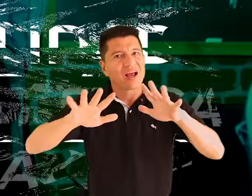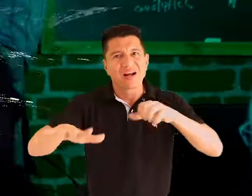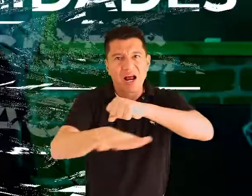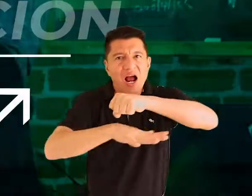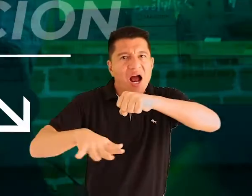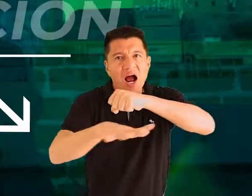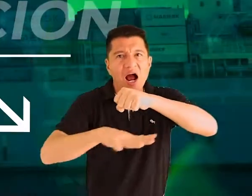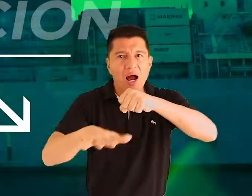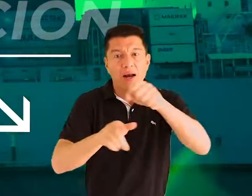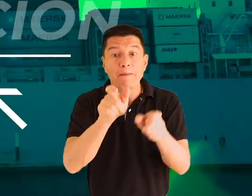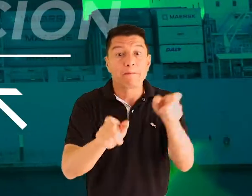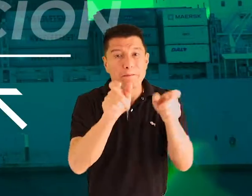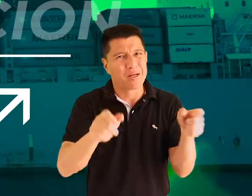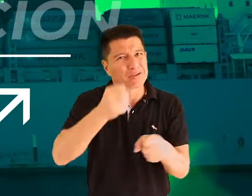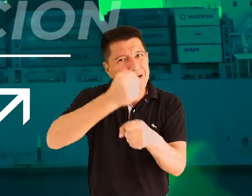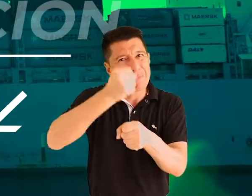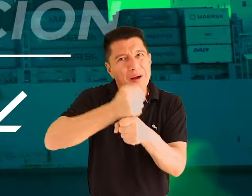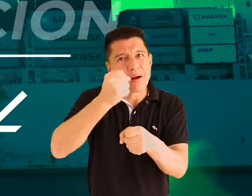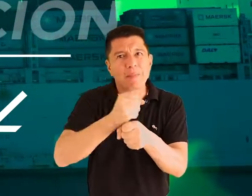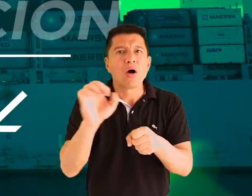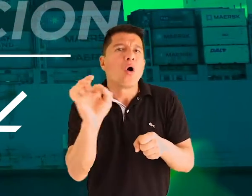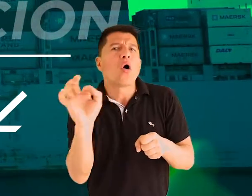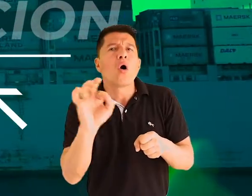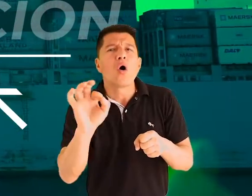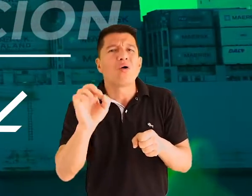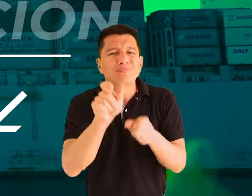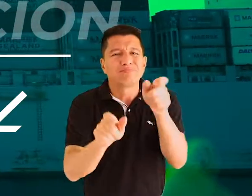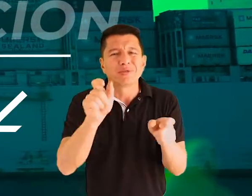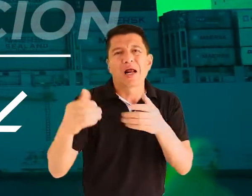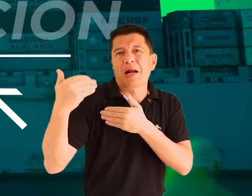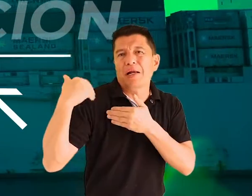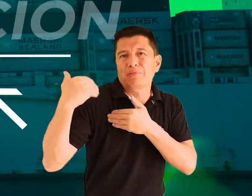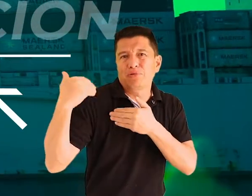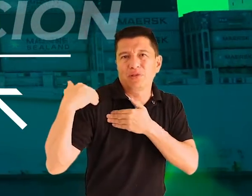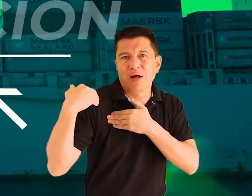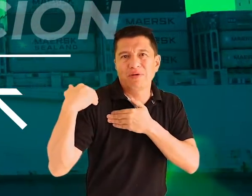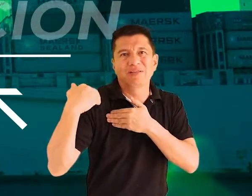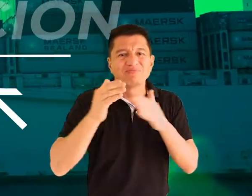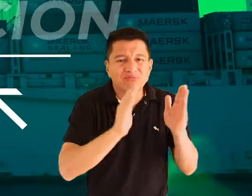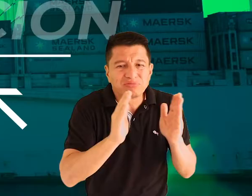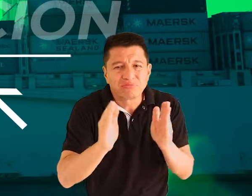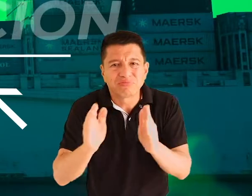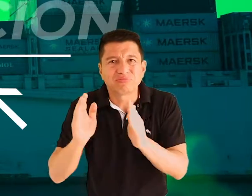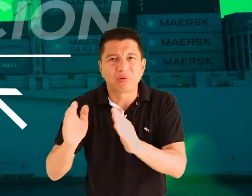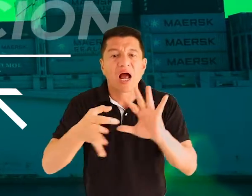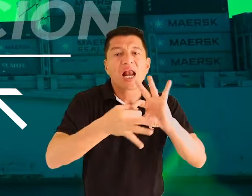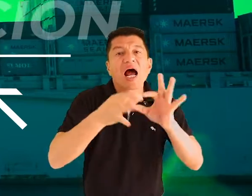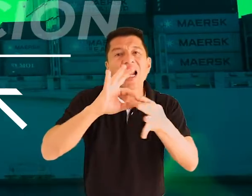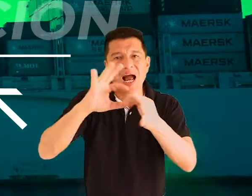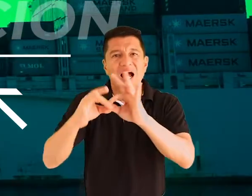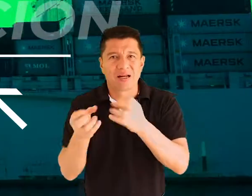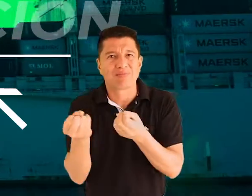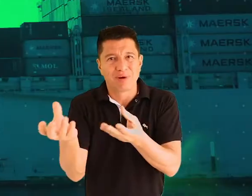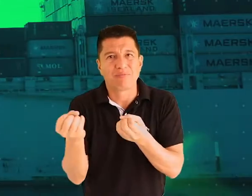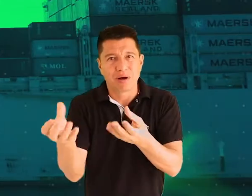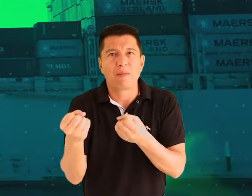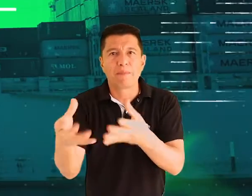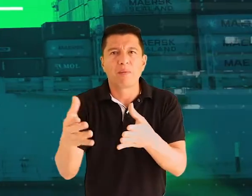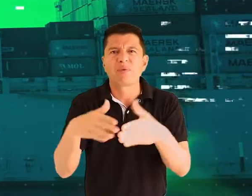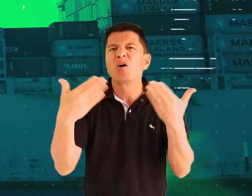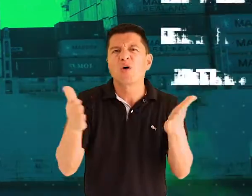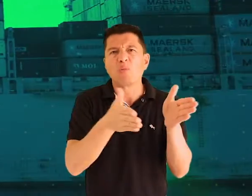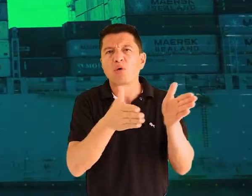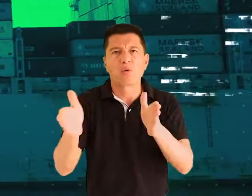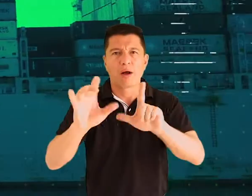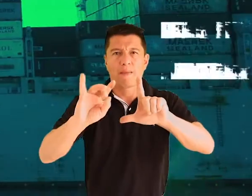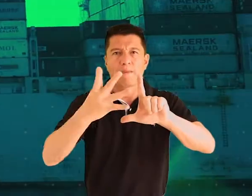o asesores con responsabilidades en la gestión logística o en la administración de cadena de suministros. Modalidad mediada por las